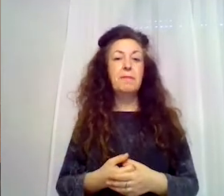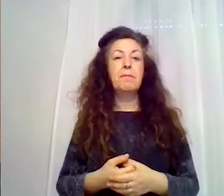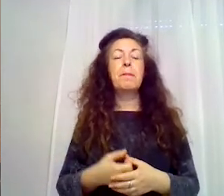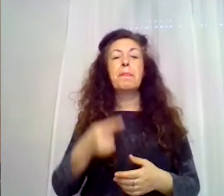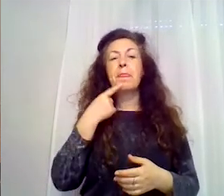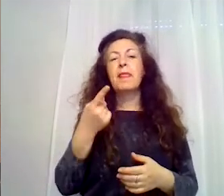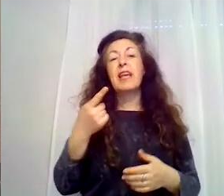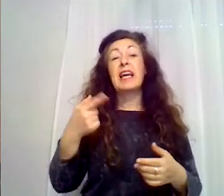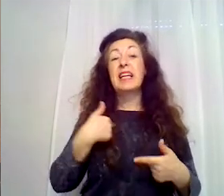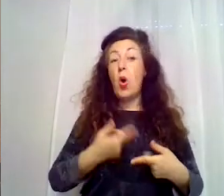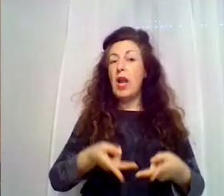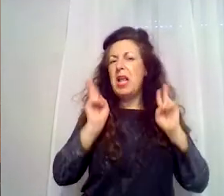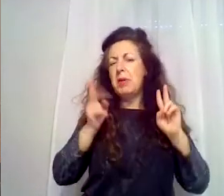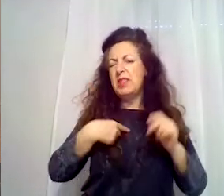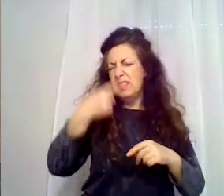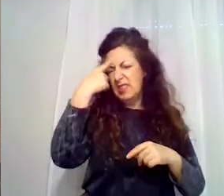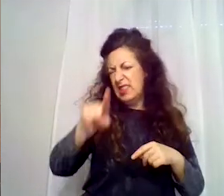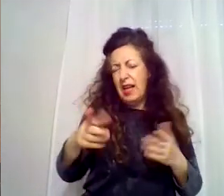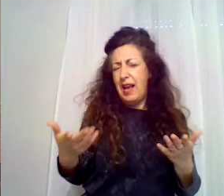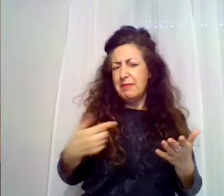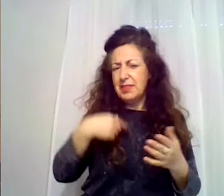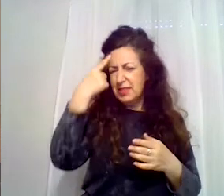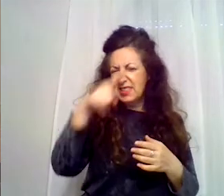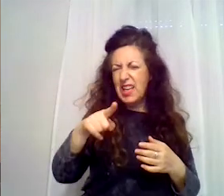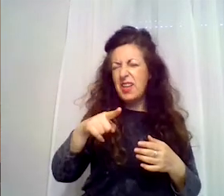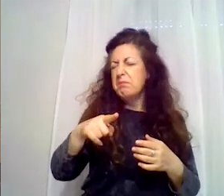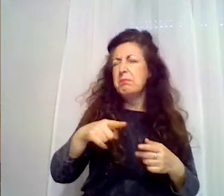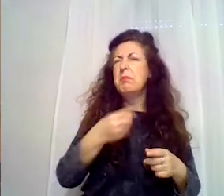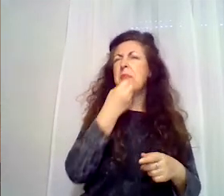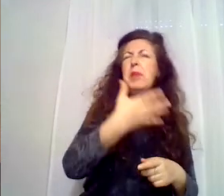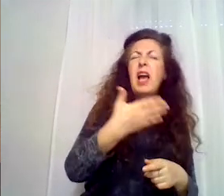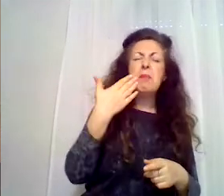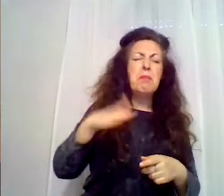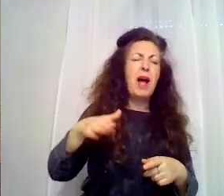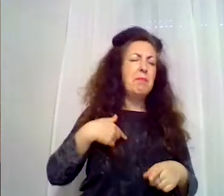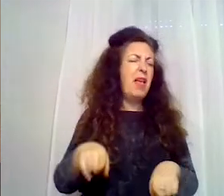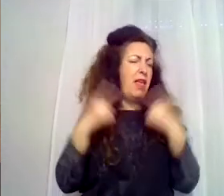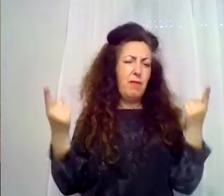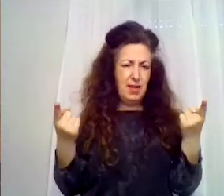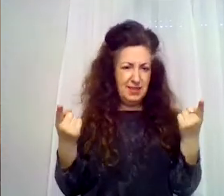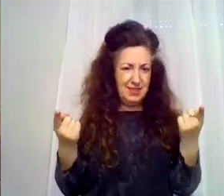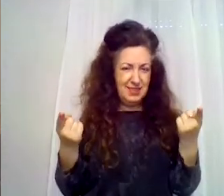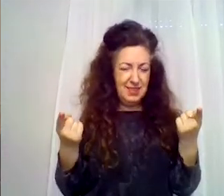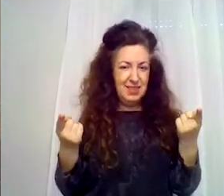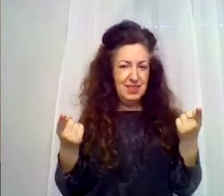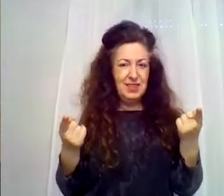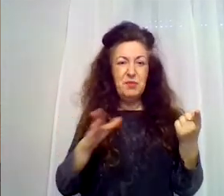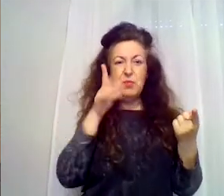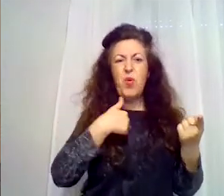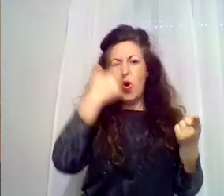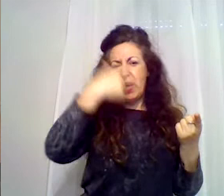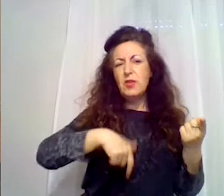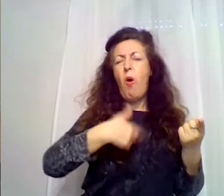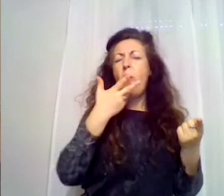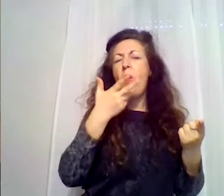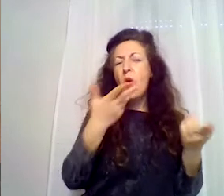que en Inglaterra alcanzaría la máxima cota con un personaje muy interesante, pero muy poco conocido